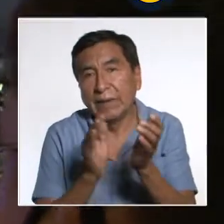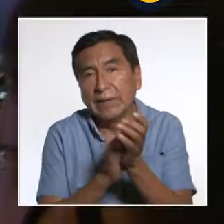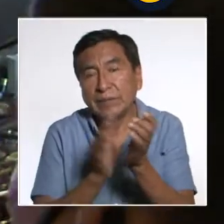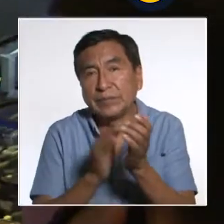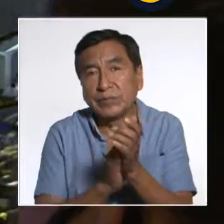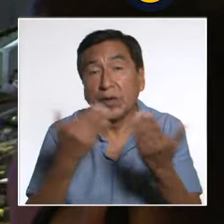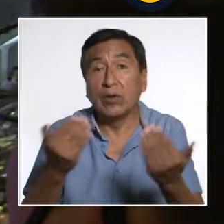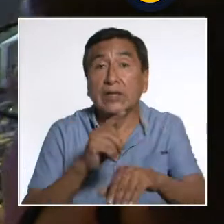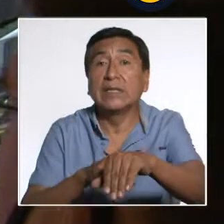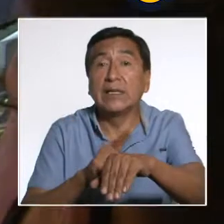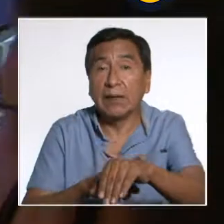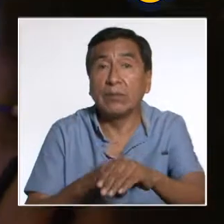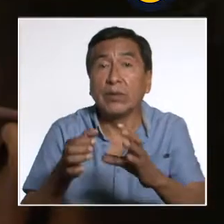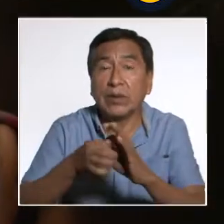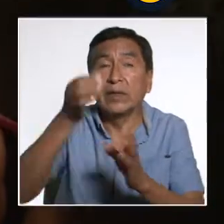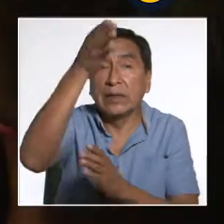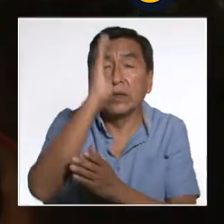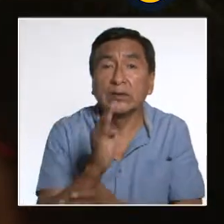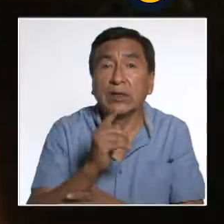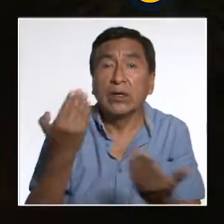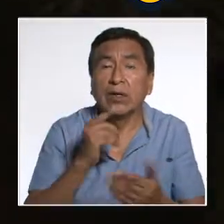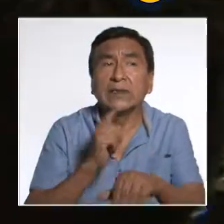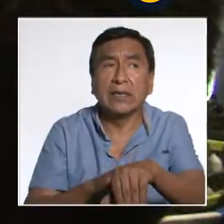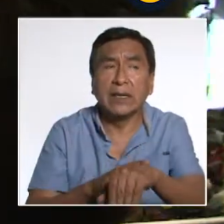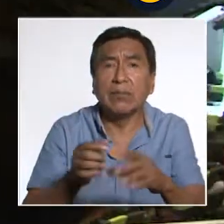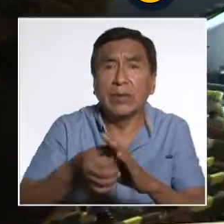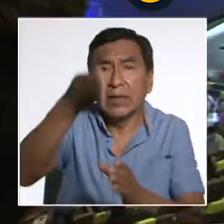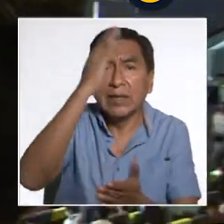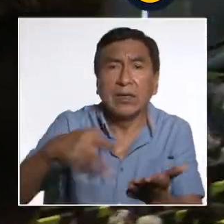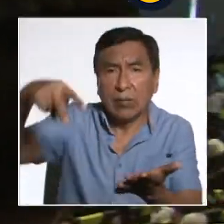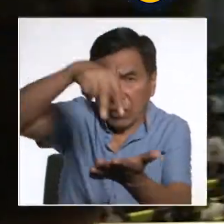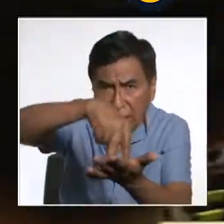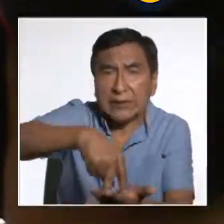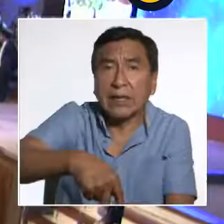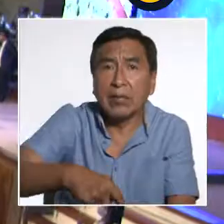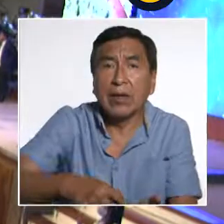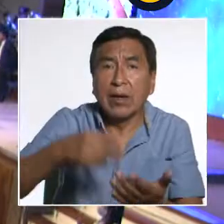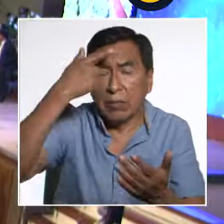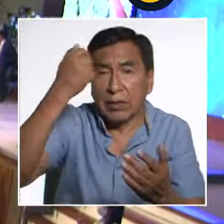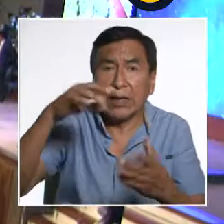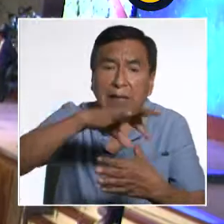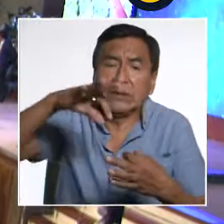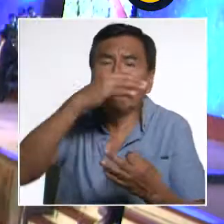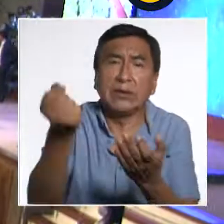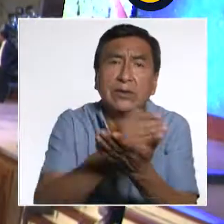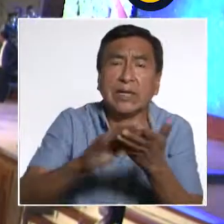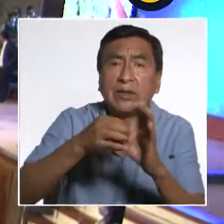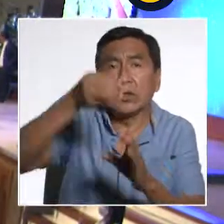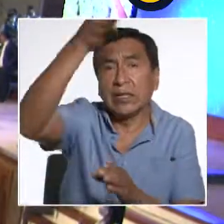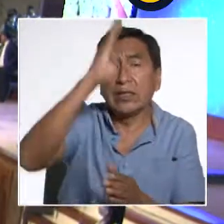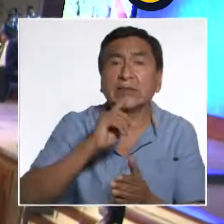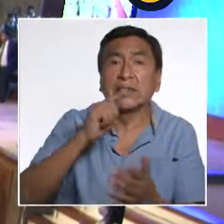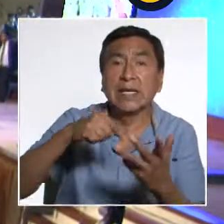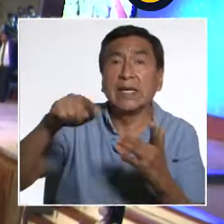Hoy es el tiempo de Dios. Póngase de pie. Póngase de pie, porque el Espíritu Santo de Dios está aquí